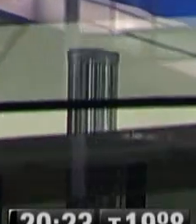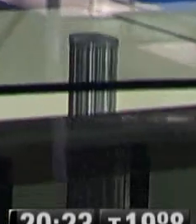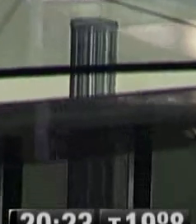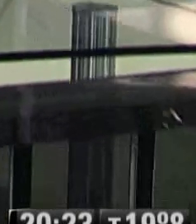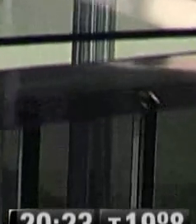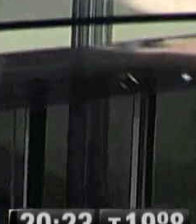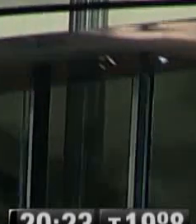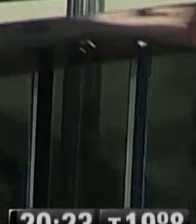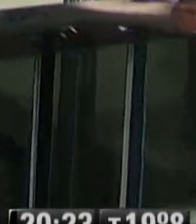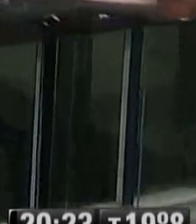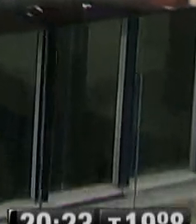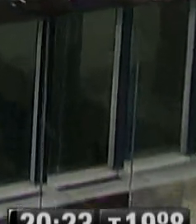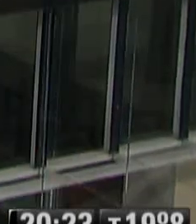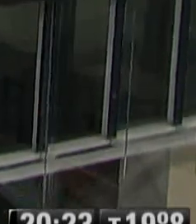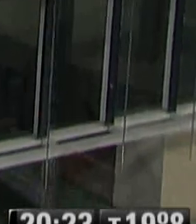pausa